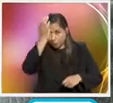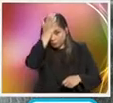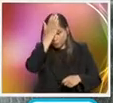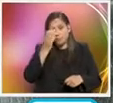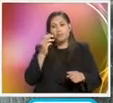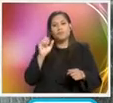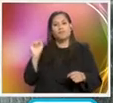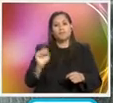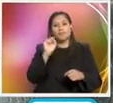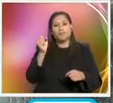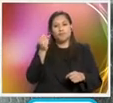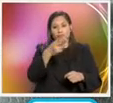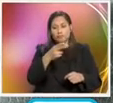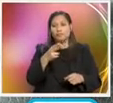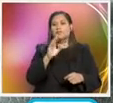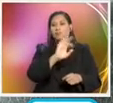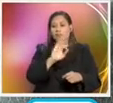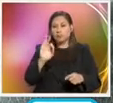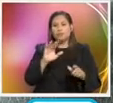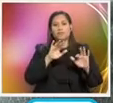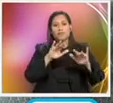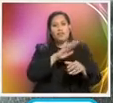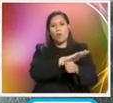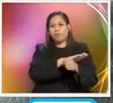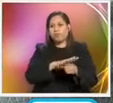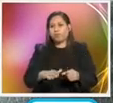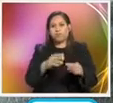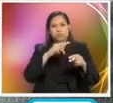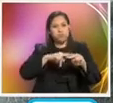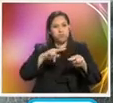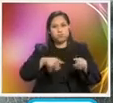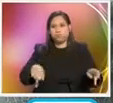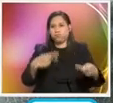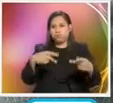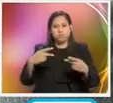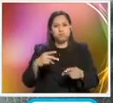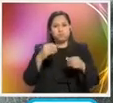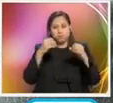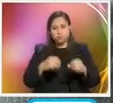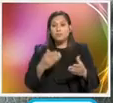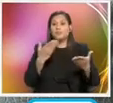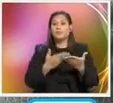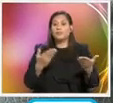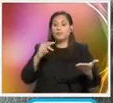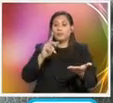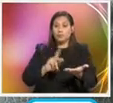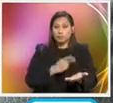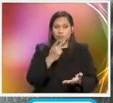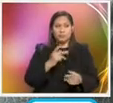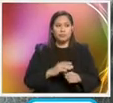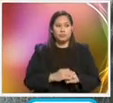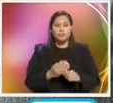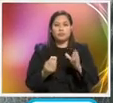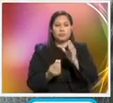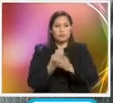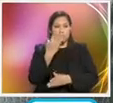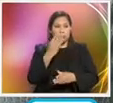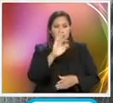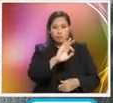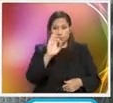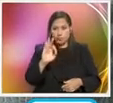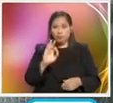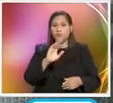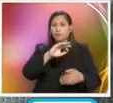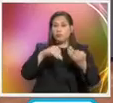Afortunadamente fue una temporada que, como dices, estuvo agotada y estamos retomando ahora una nueva temporada de todos